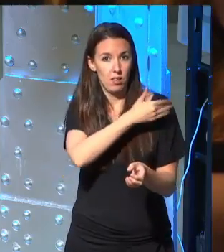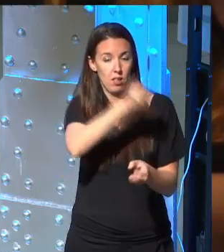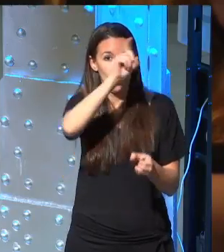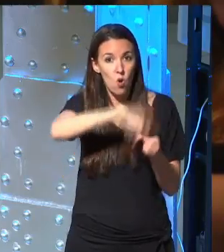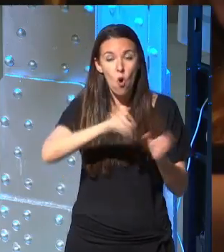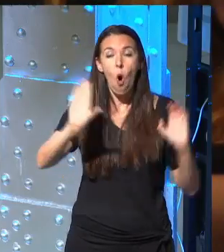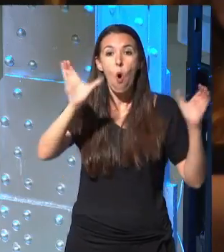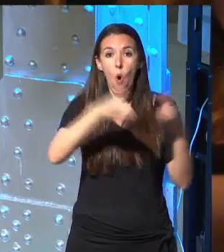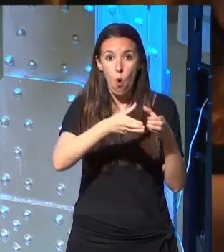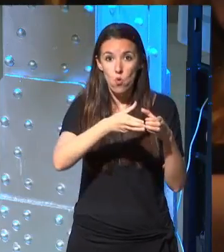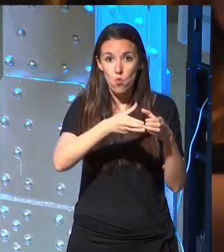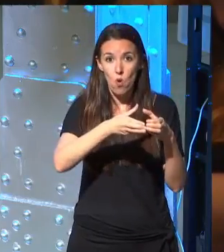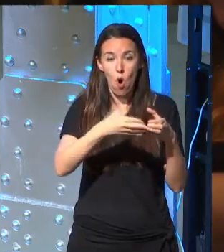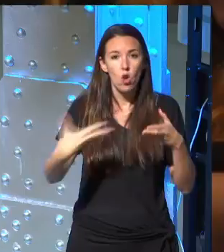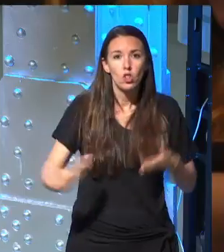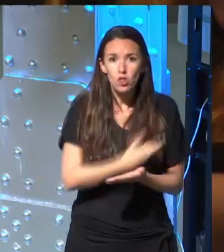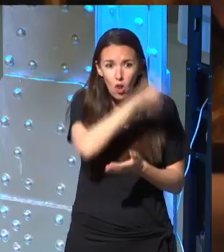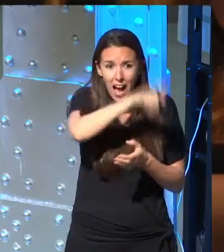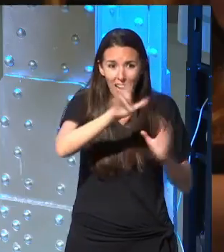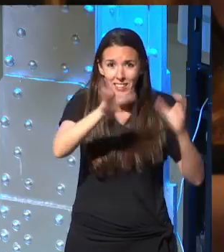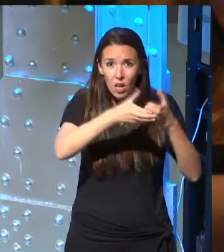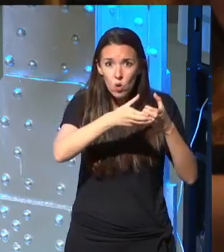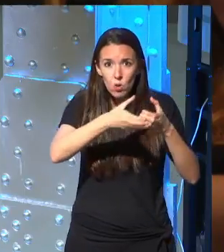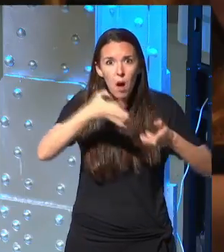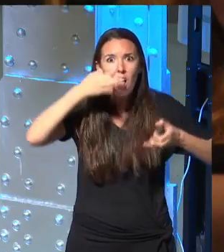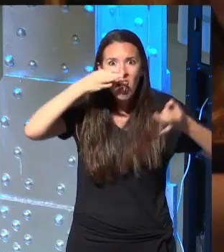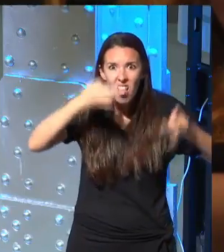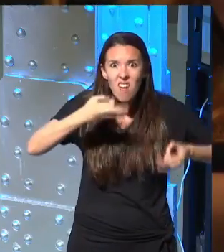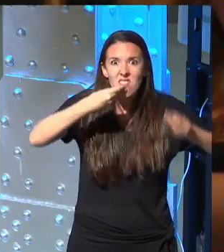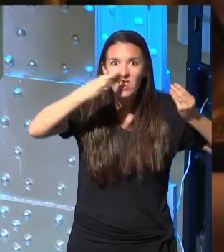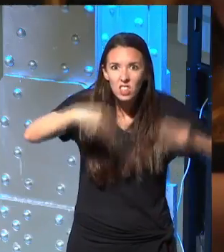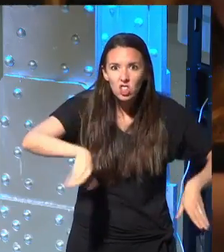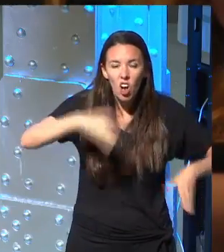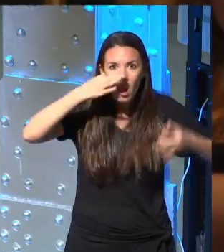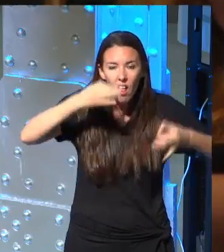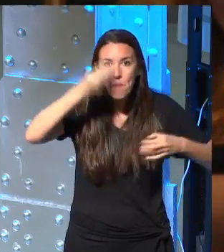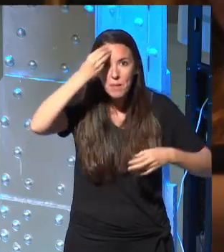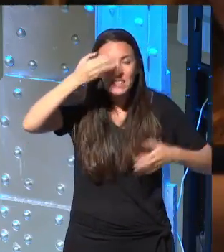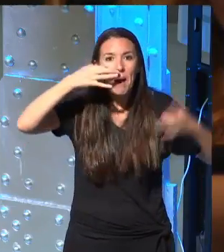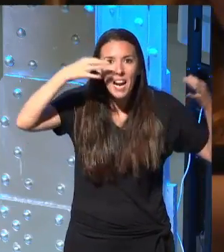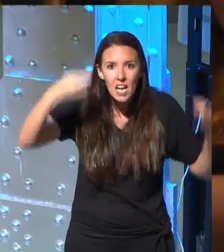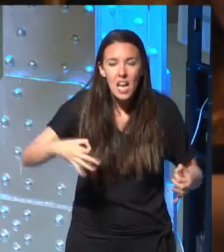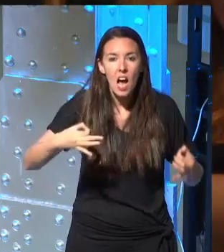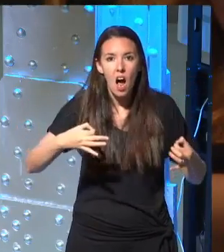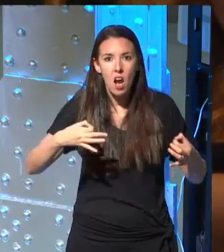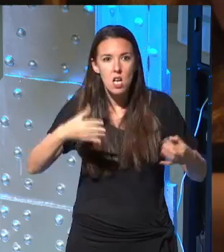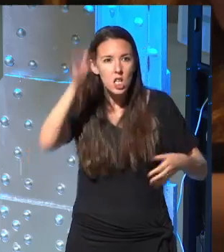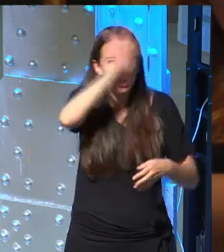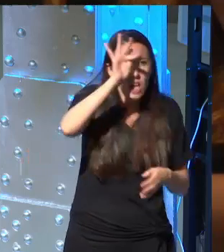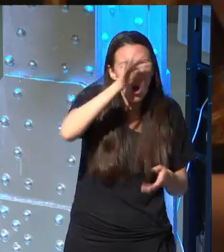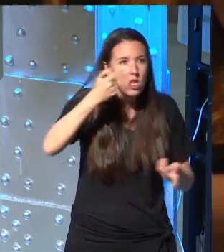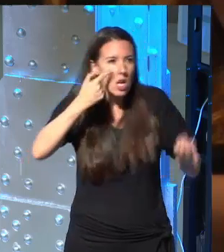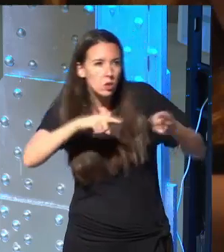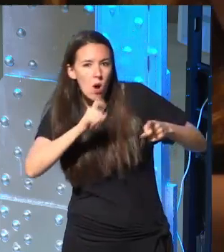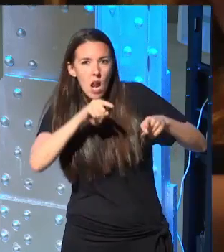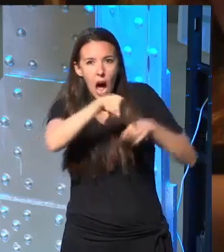me metieron en un grupo en el que toda la gente que estaba en ese grupo se estaba creyendo la historia. O sea, pensaban que era real. Hacían teorías,